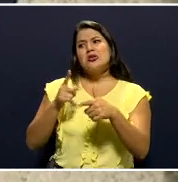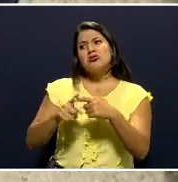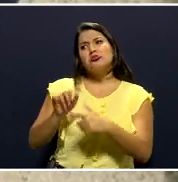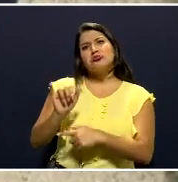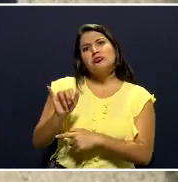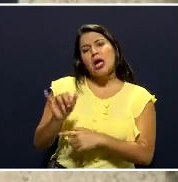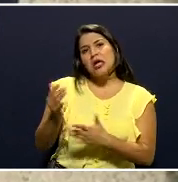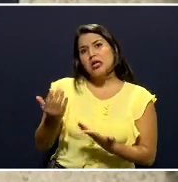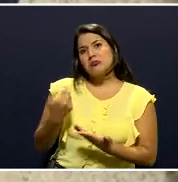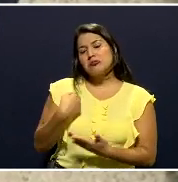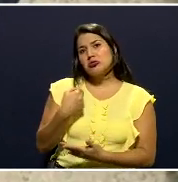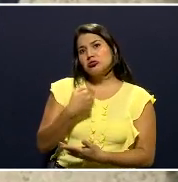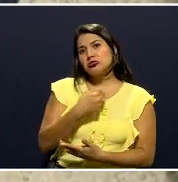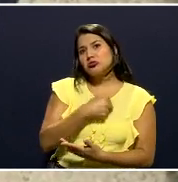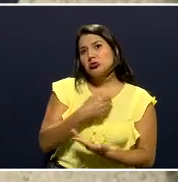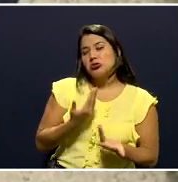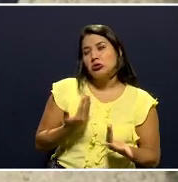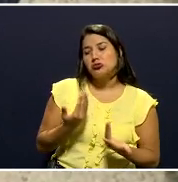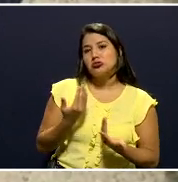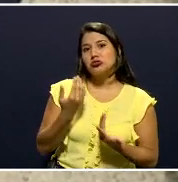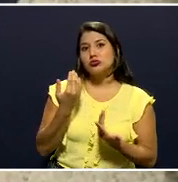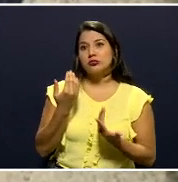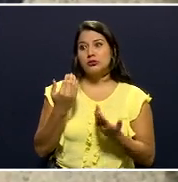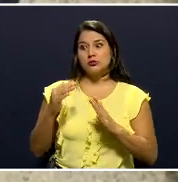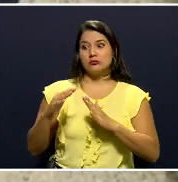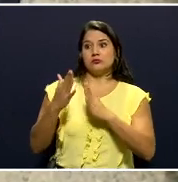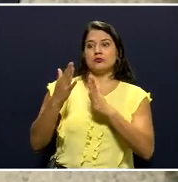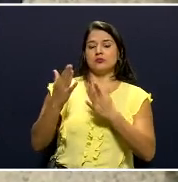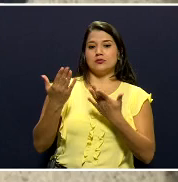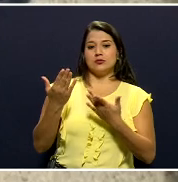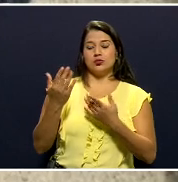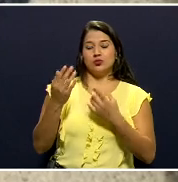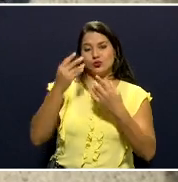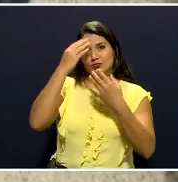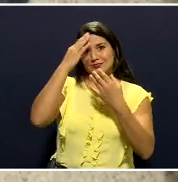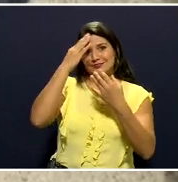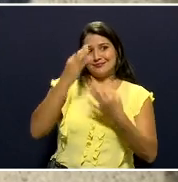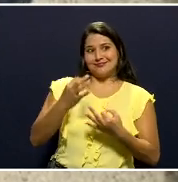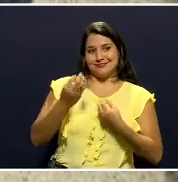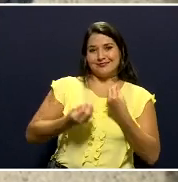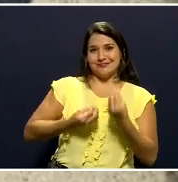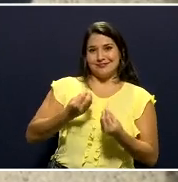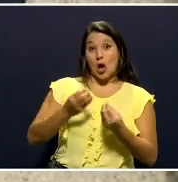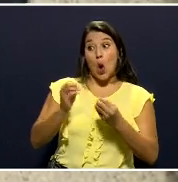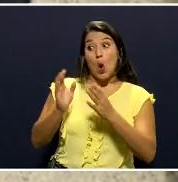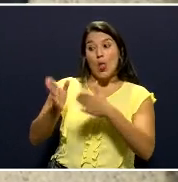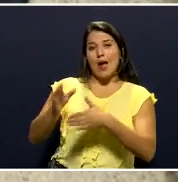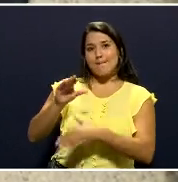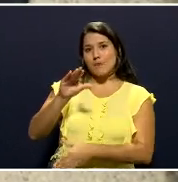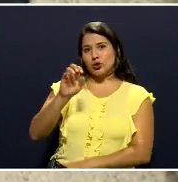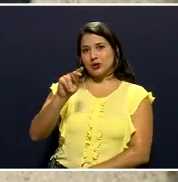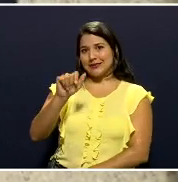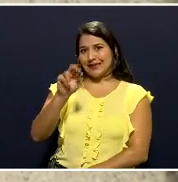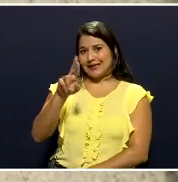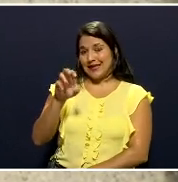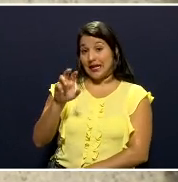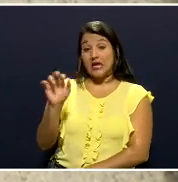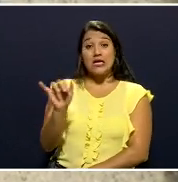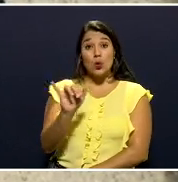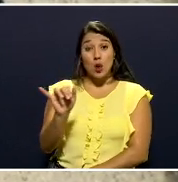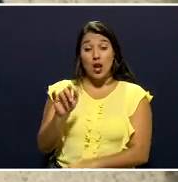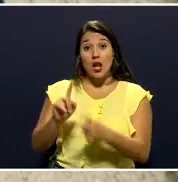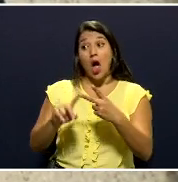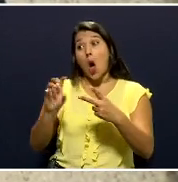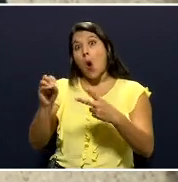nos presentamos ante una situación de una toma de decisión. O dejamos el CENARE igual como está